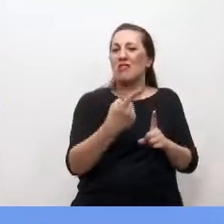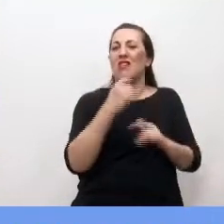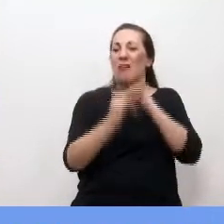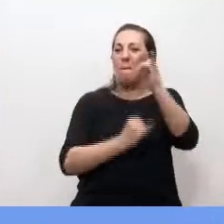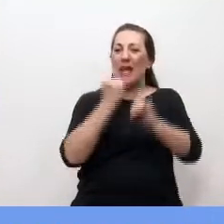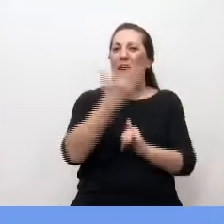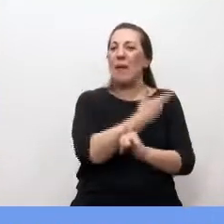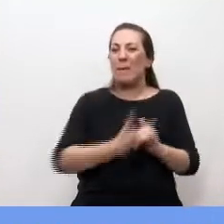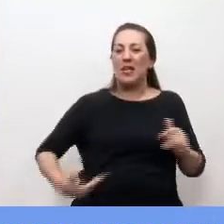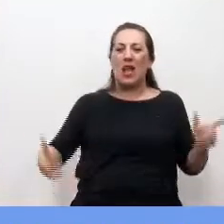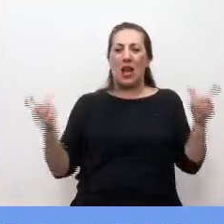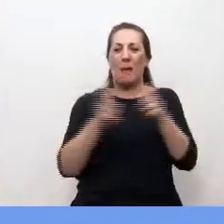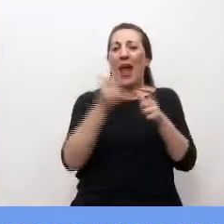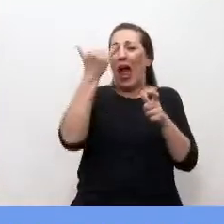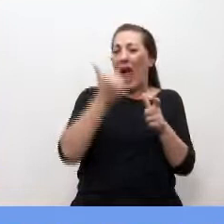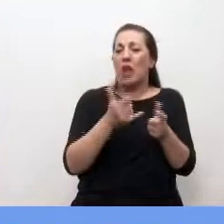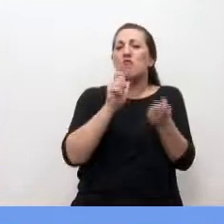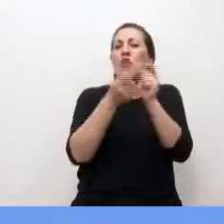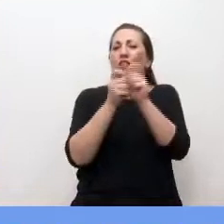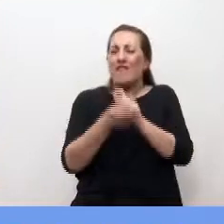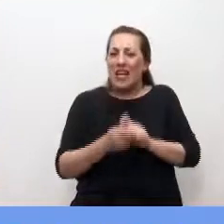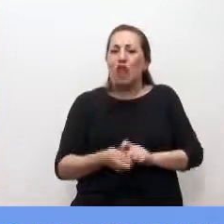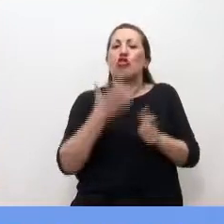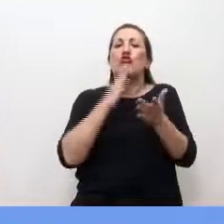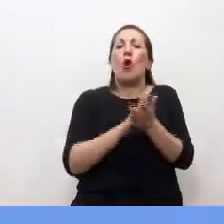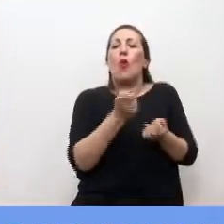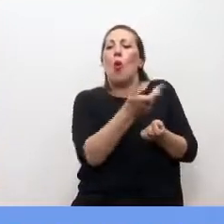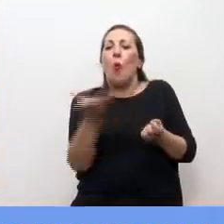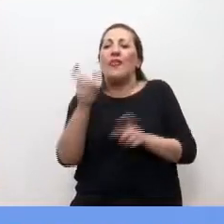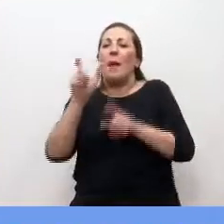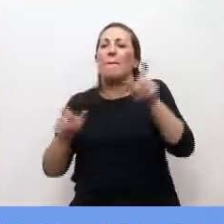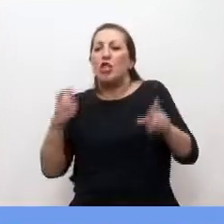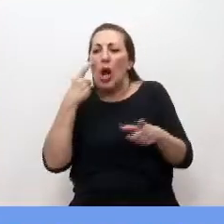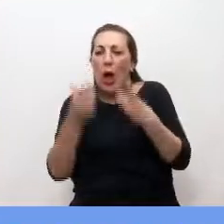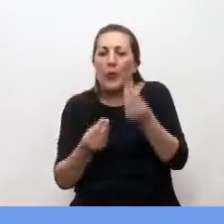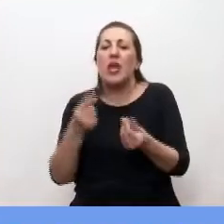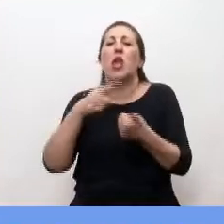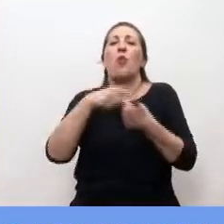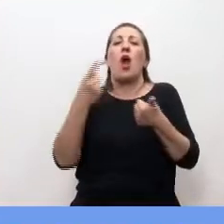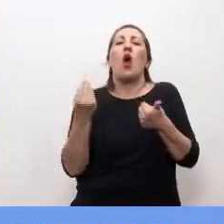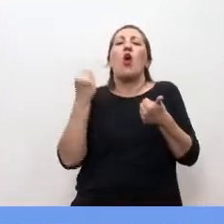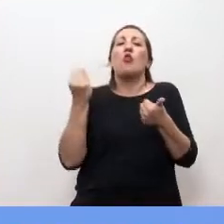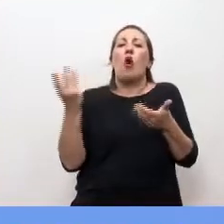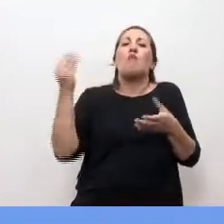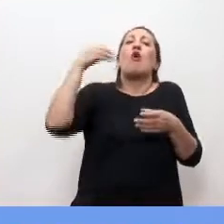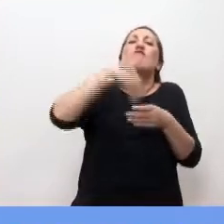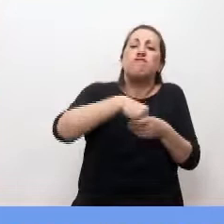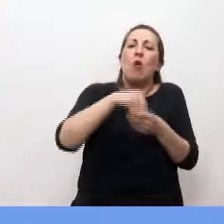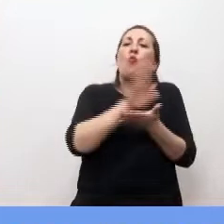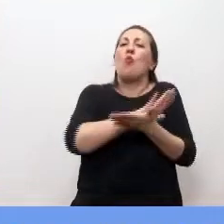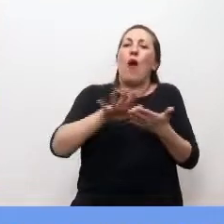y que se le han hecho algunas modificaciones respecto a la cantidad de habitantes en la incluir estos nuevos barrios